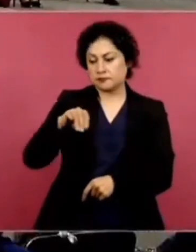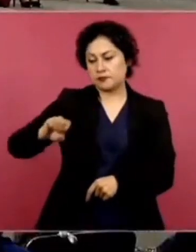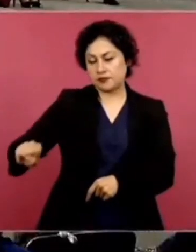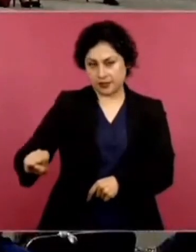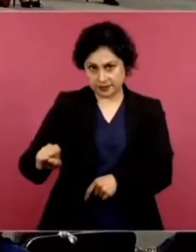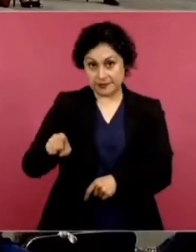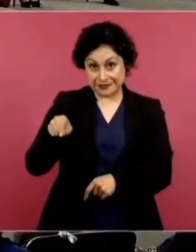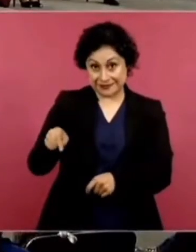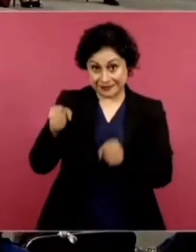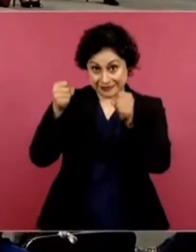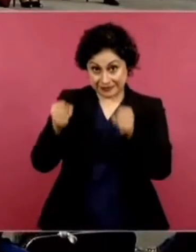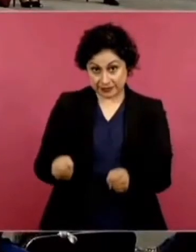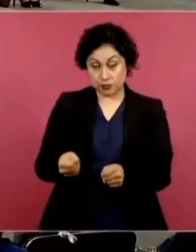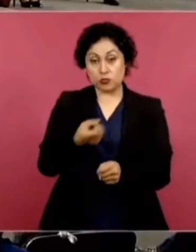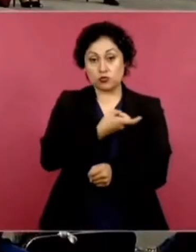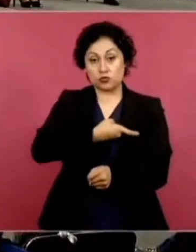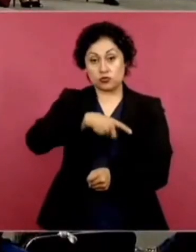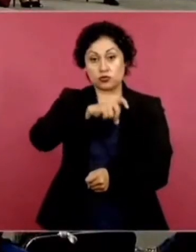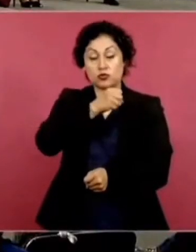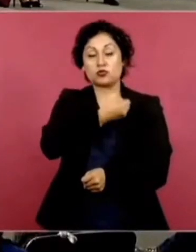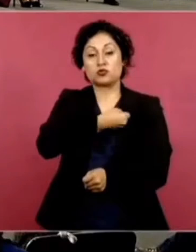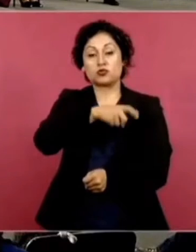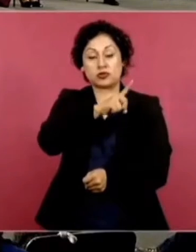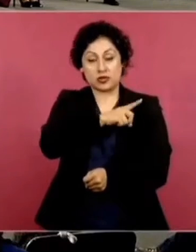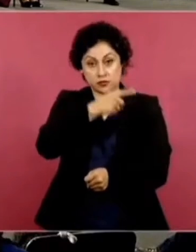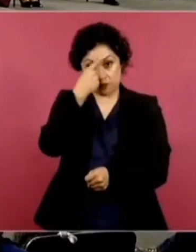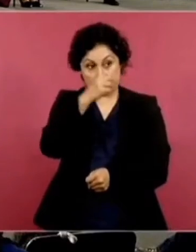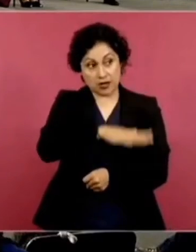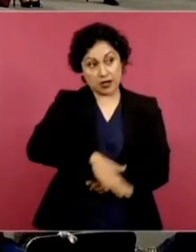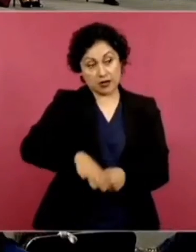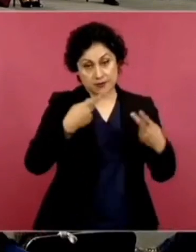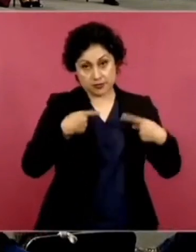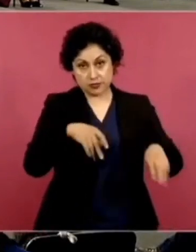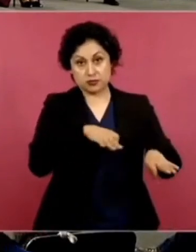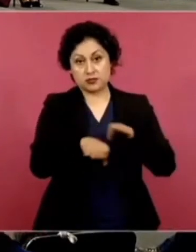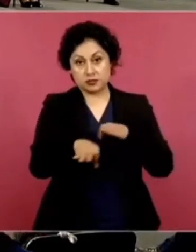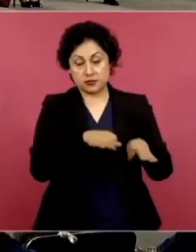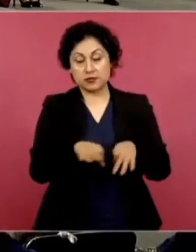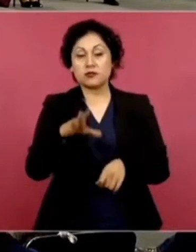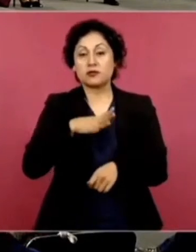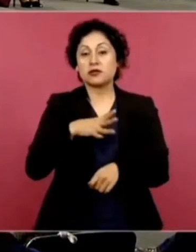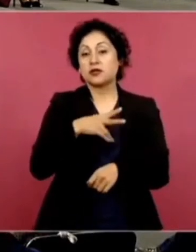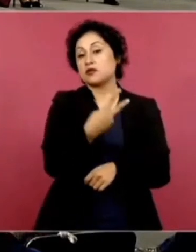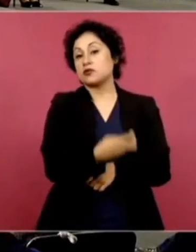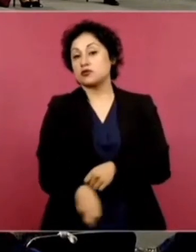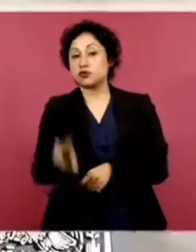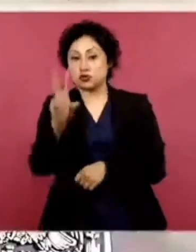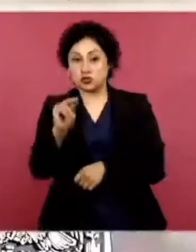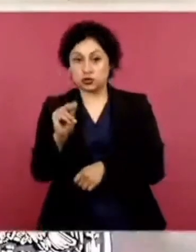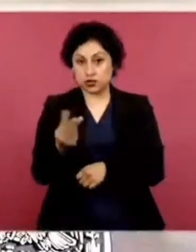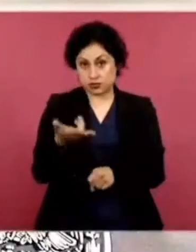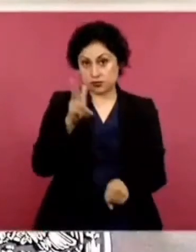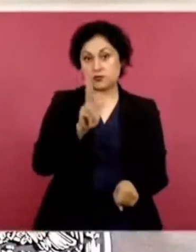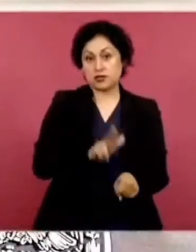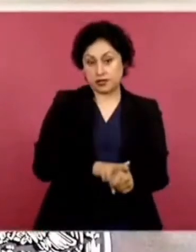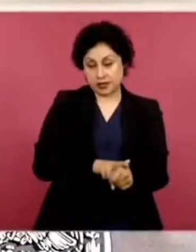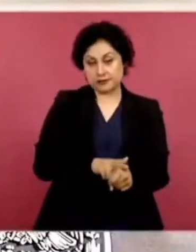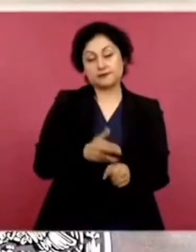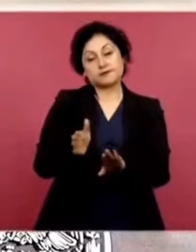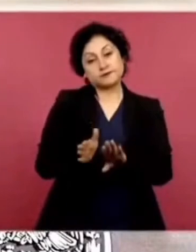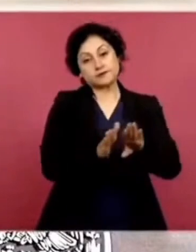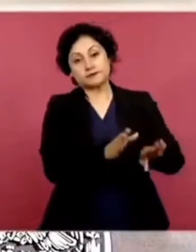Social, para la atención a sus derechohabientes, cuenta con 280 hospitales. El IMSS Bienestar en estos 23